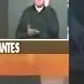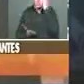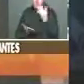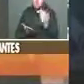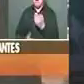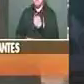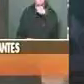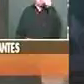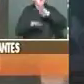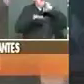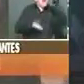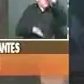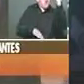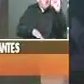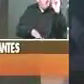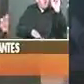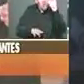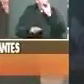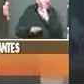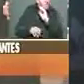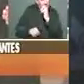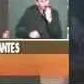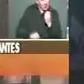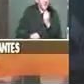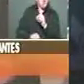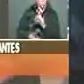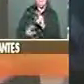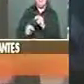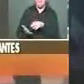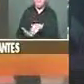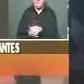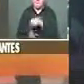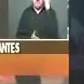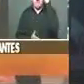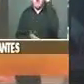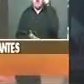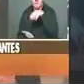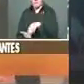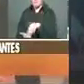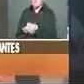proponga nada, o lo toma o lo deja. Y hoy, con el argumento